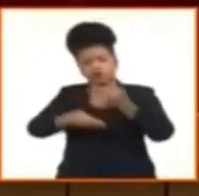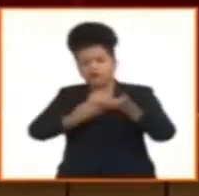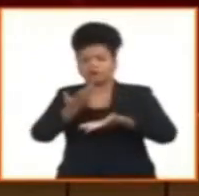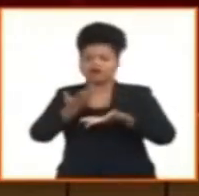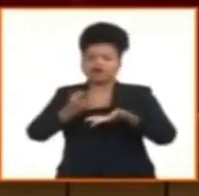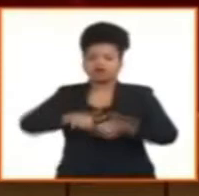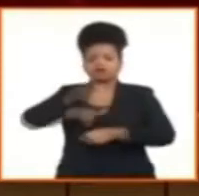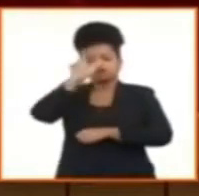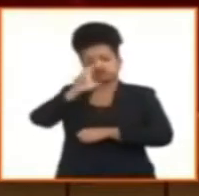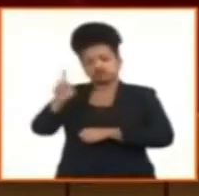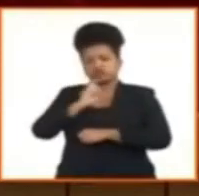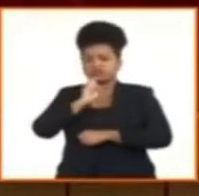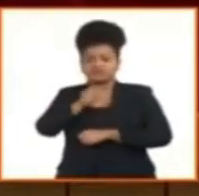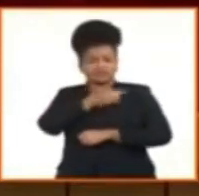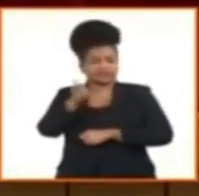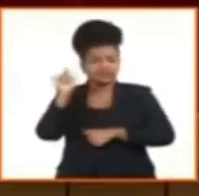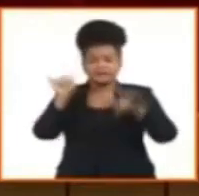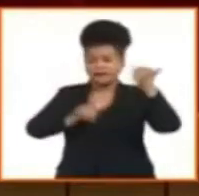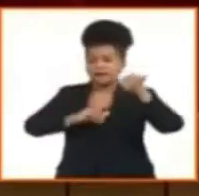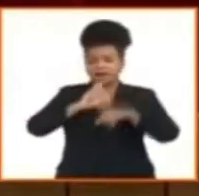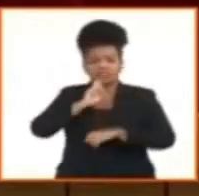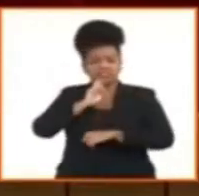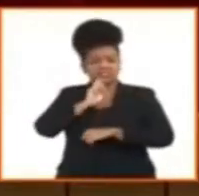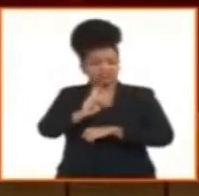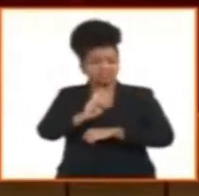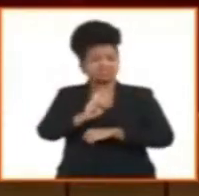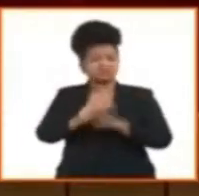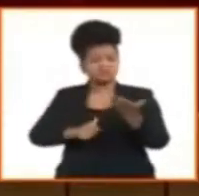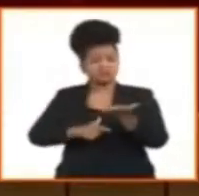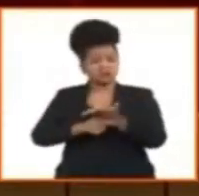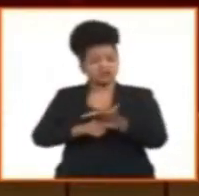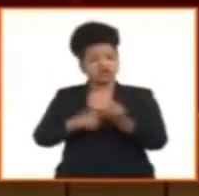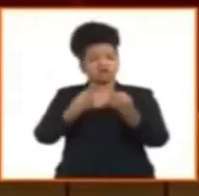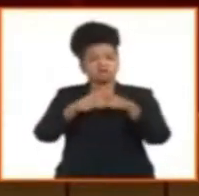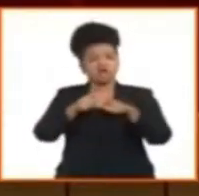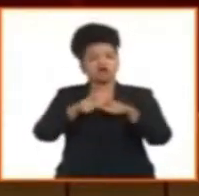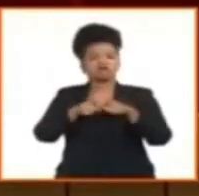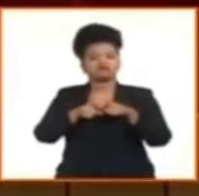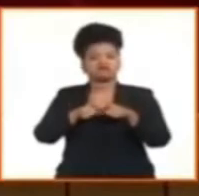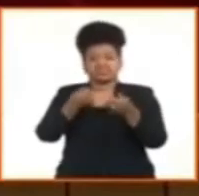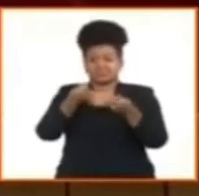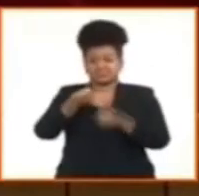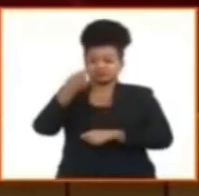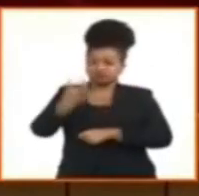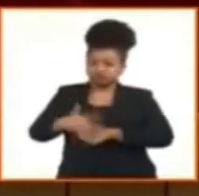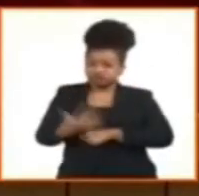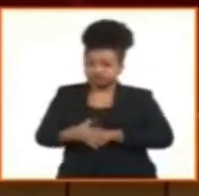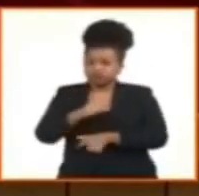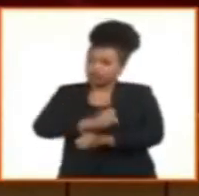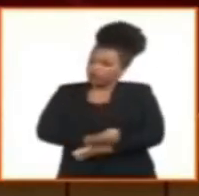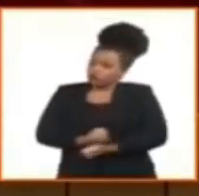la mayoría de ustedes realizan el viaje acrecientan deudas y entrañan esfuerzos